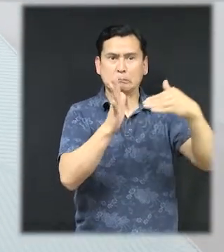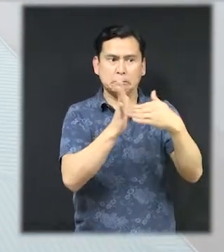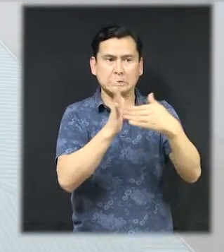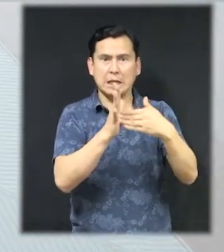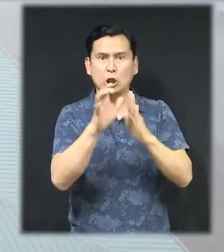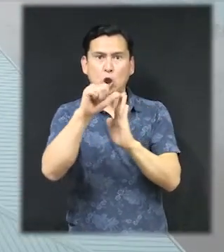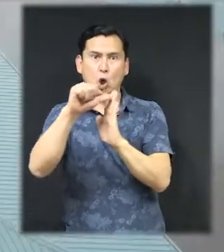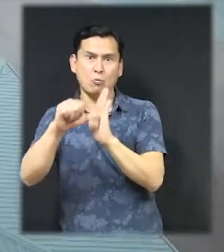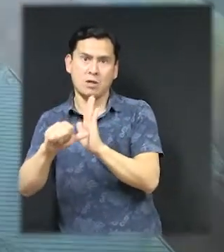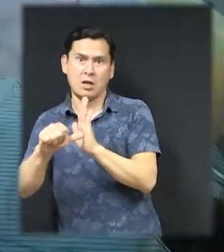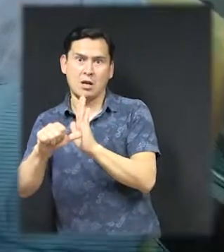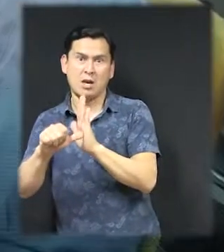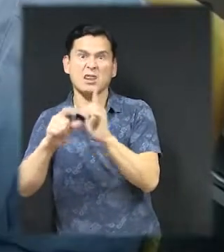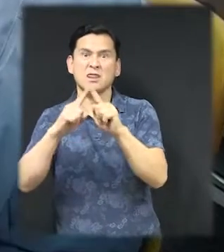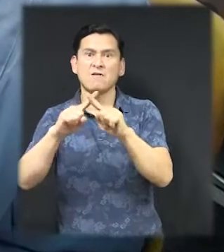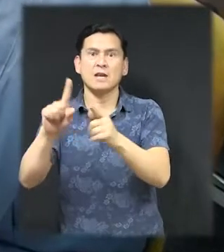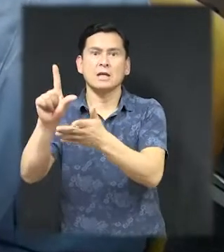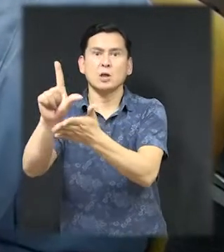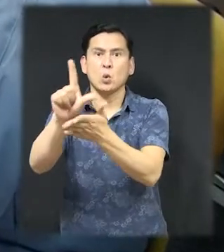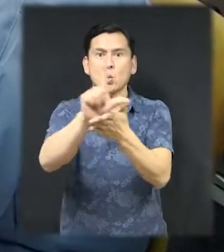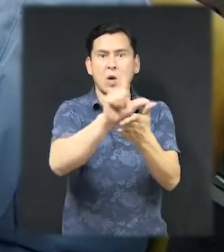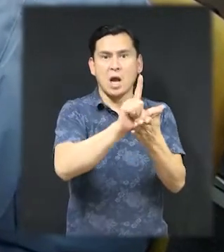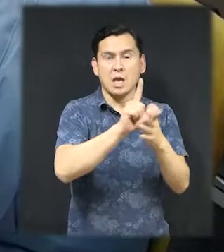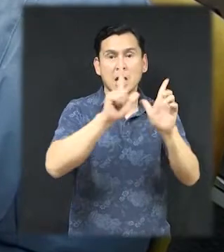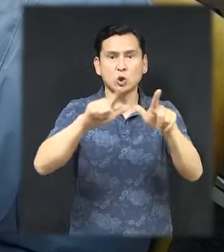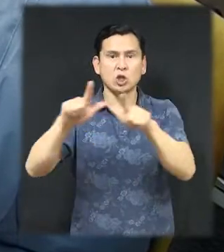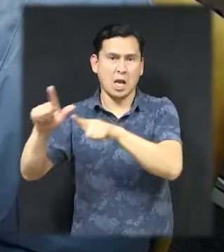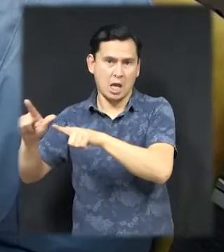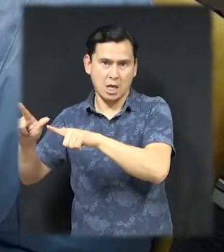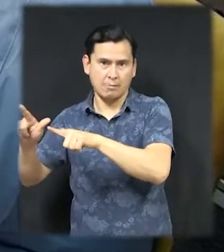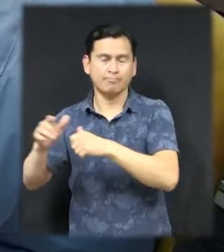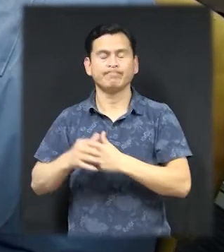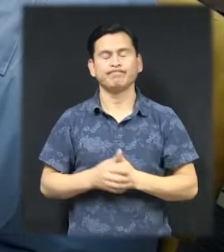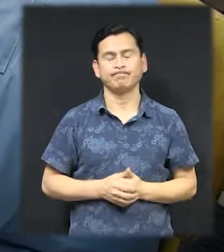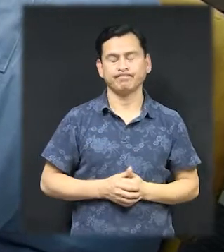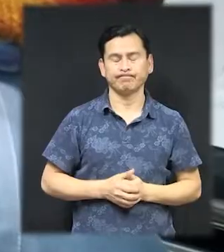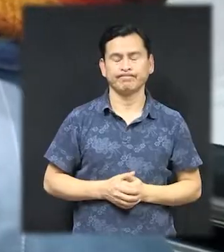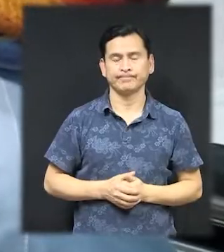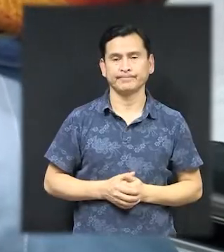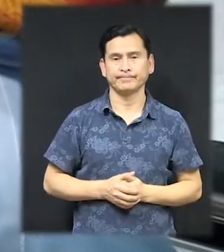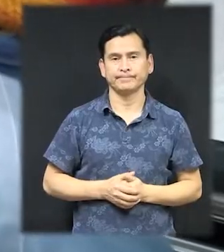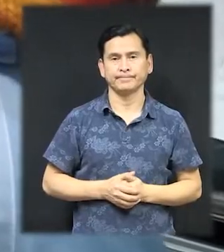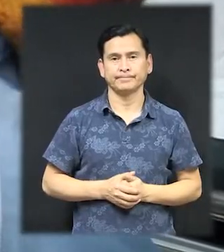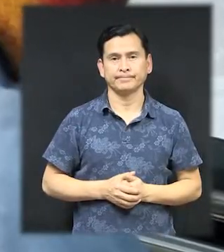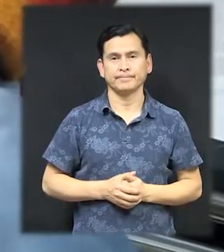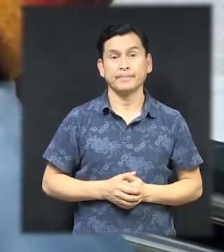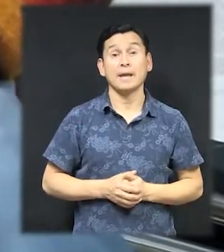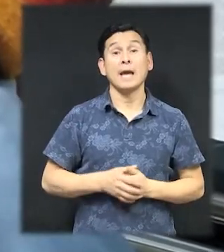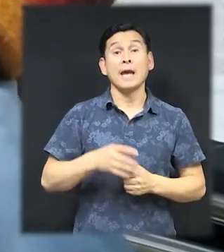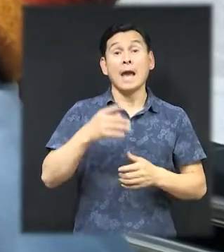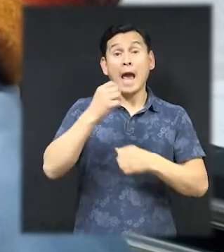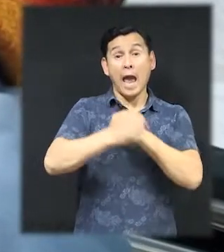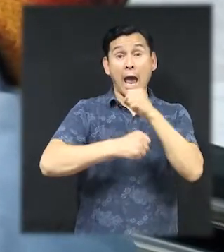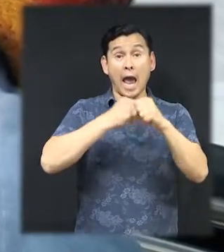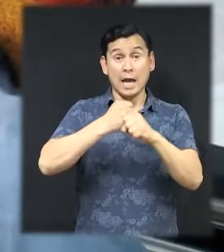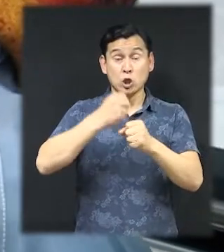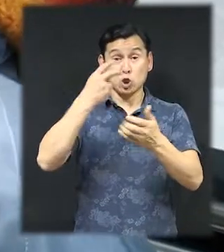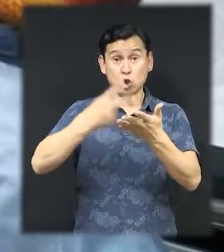una acumulación importante de cirugías en distintas áreas que nosotros tenemos que